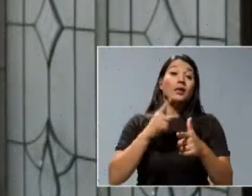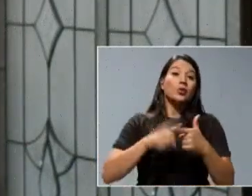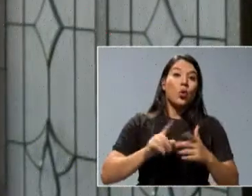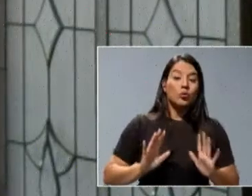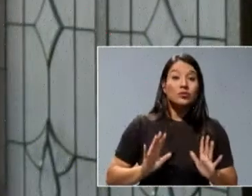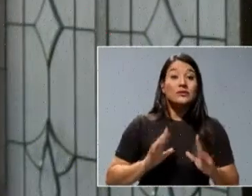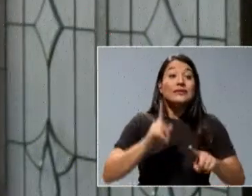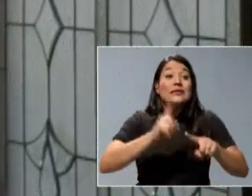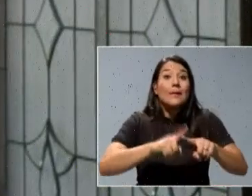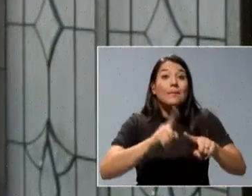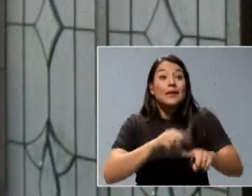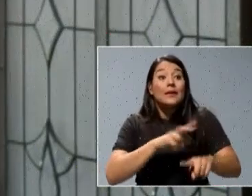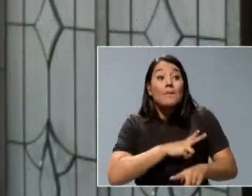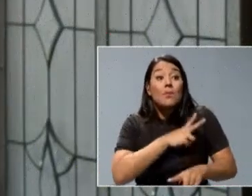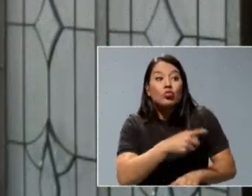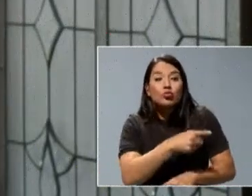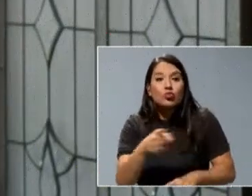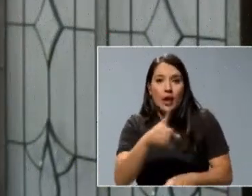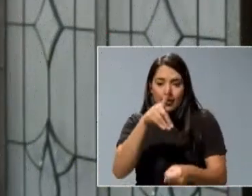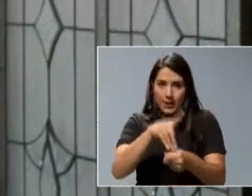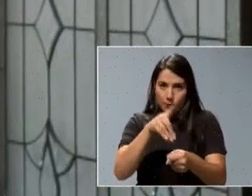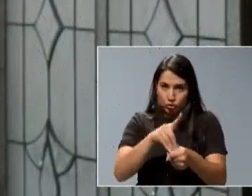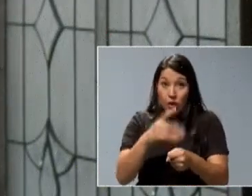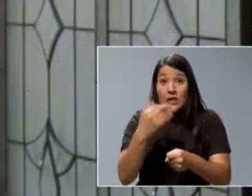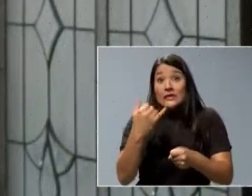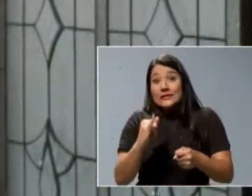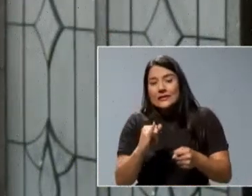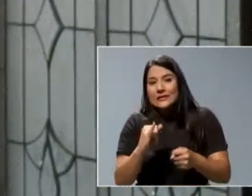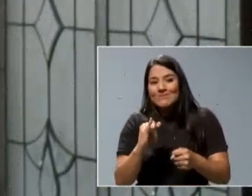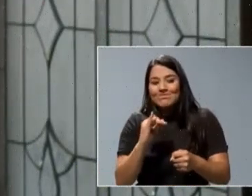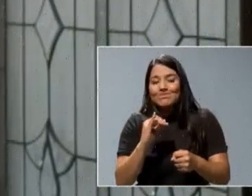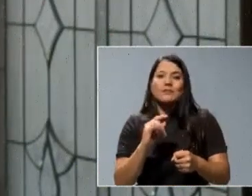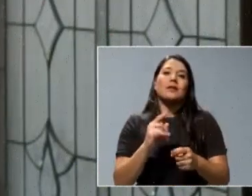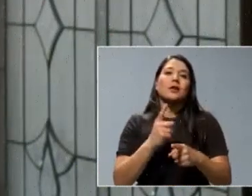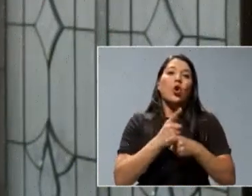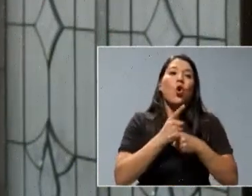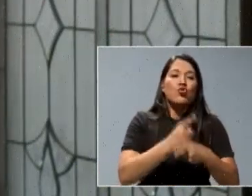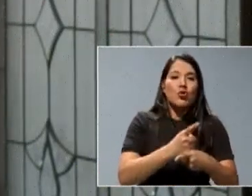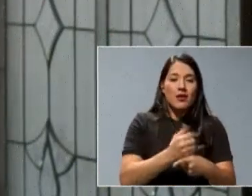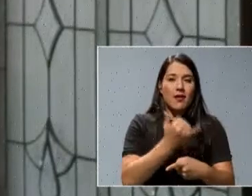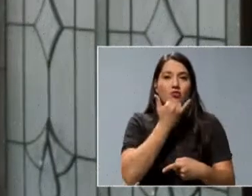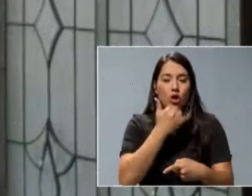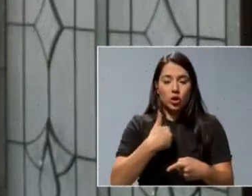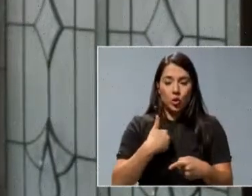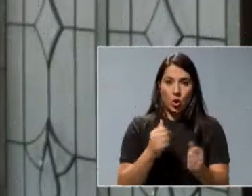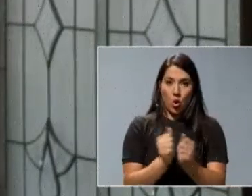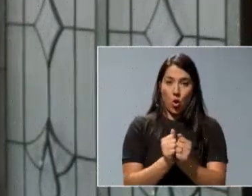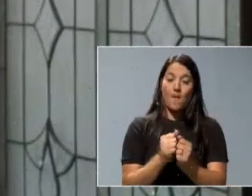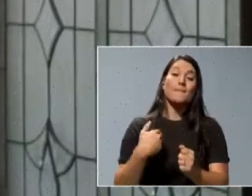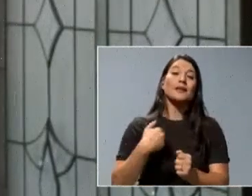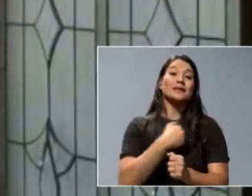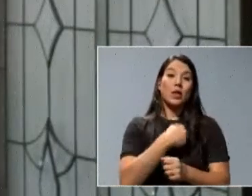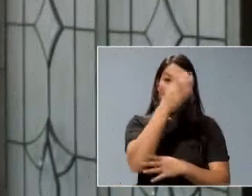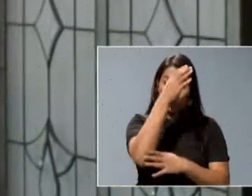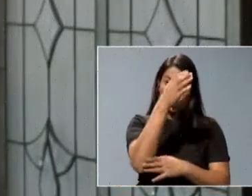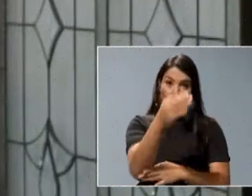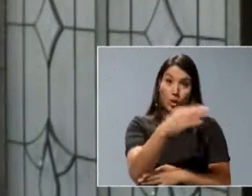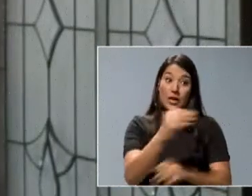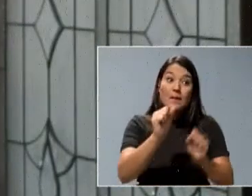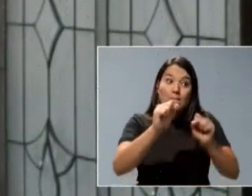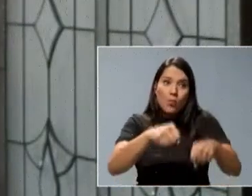de la voluntad de las y los diputados de enmendar este recorte que se le hizo al Ministerio de Cultura y de poder darle una respuesta al